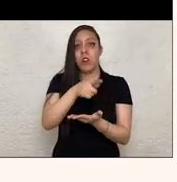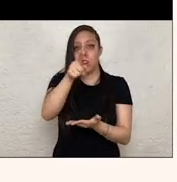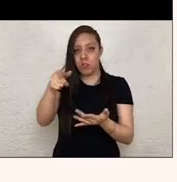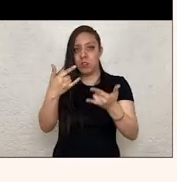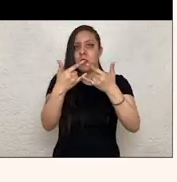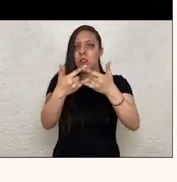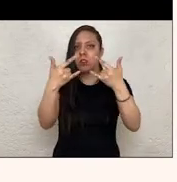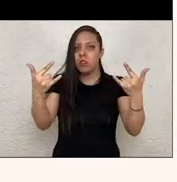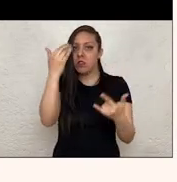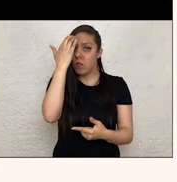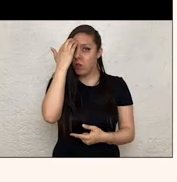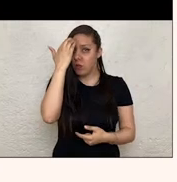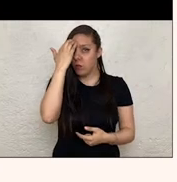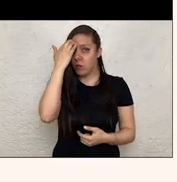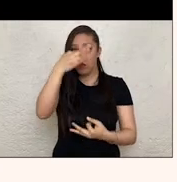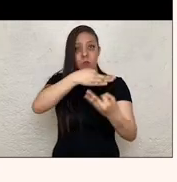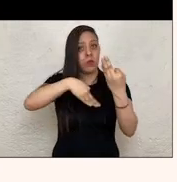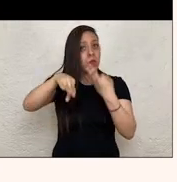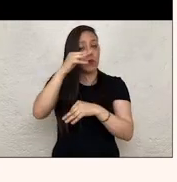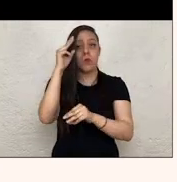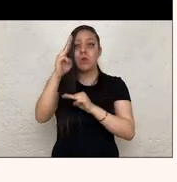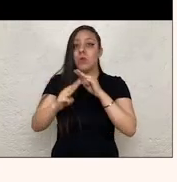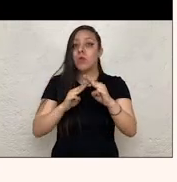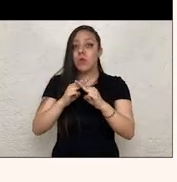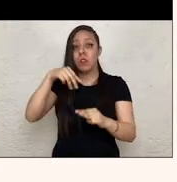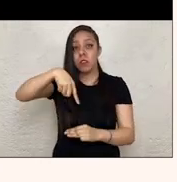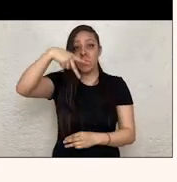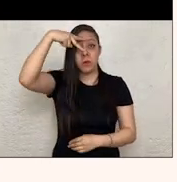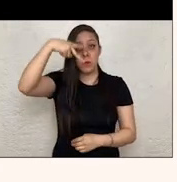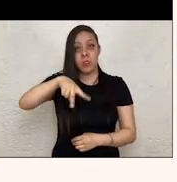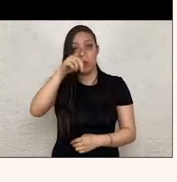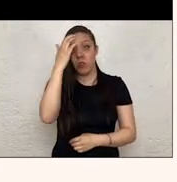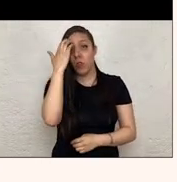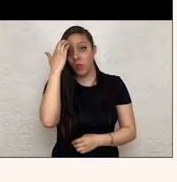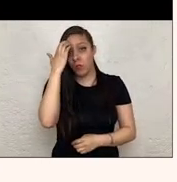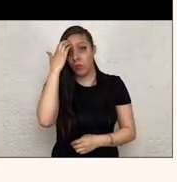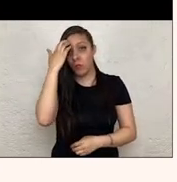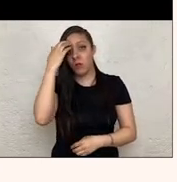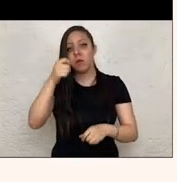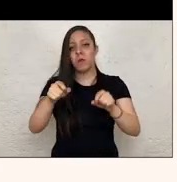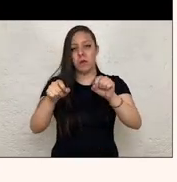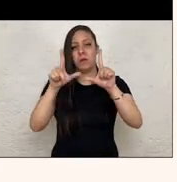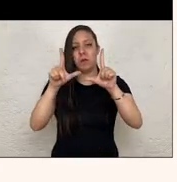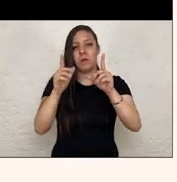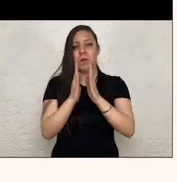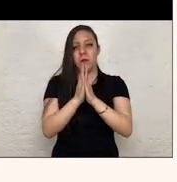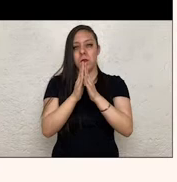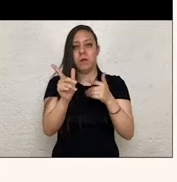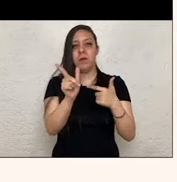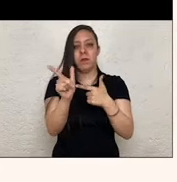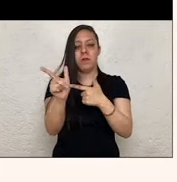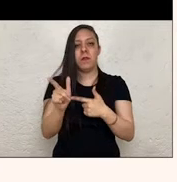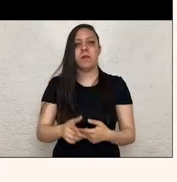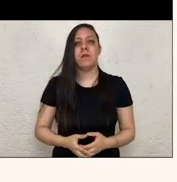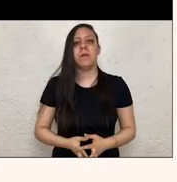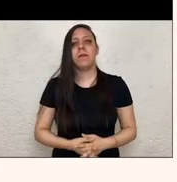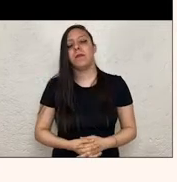La historia bien conocida por todo el mundo en México. Y se sigue, por favor.